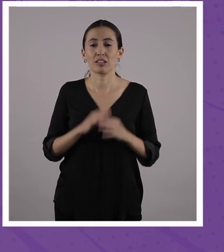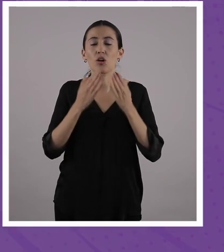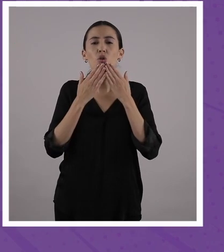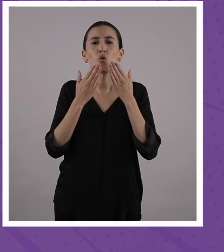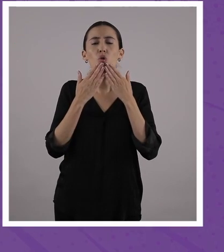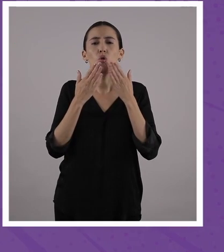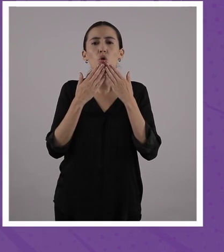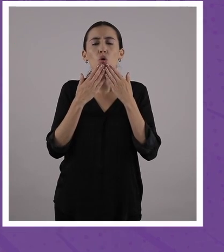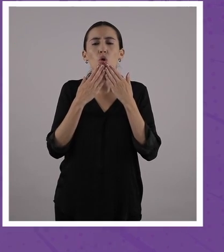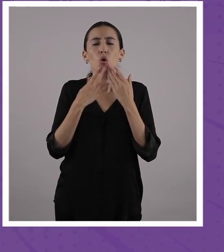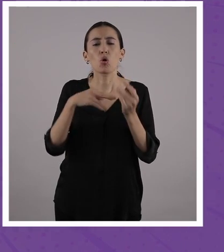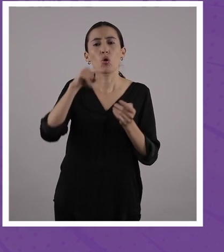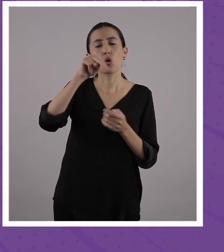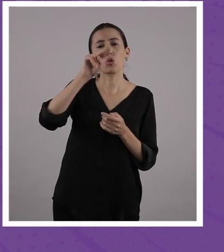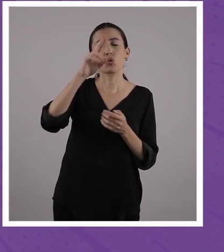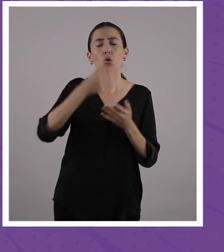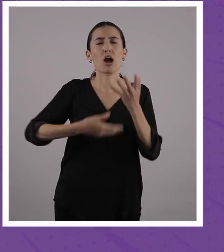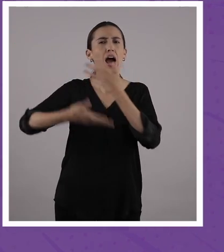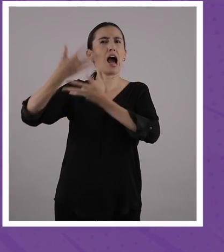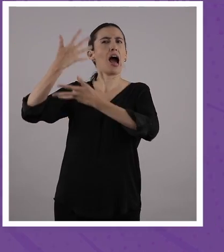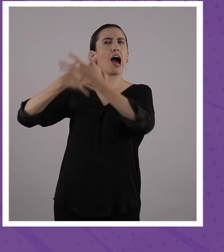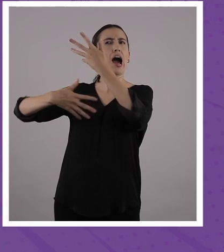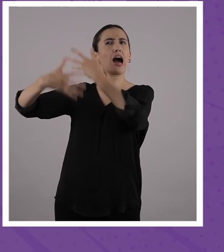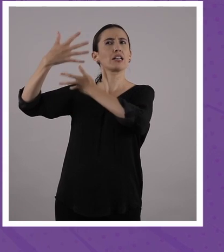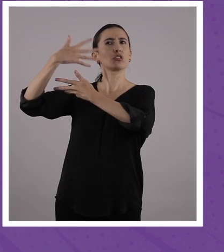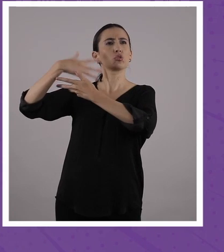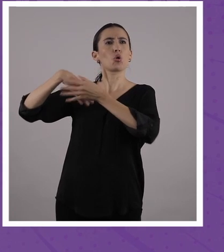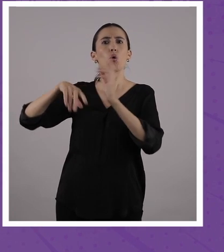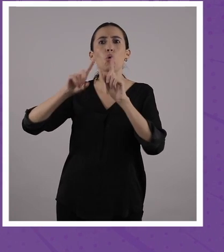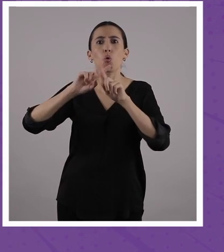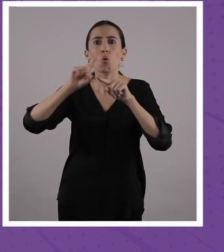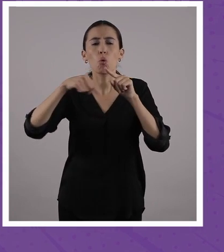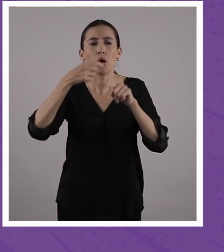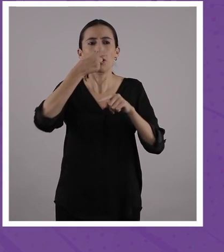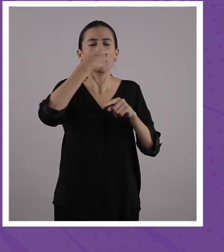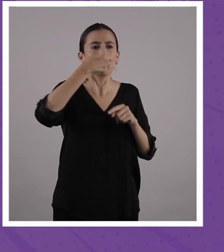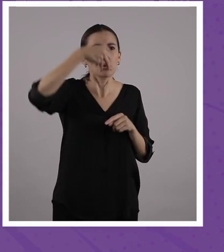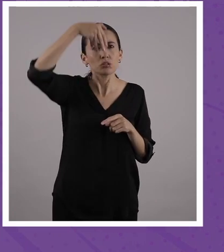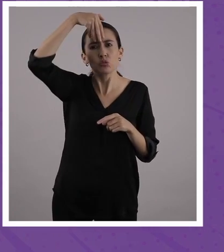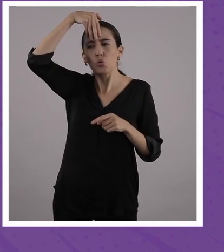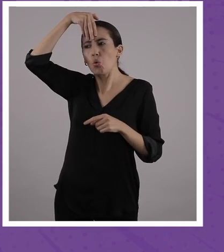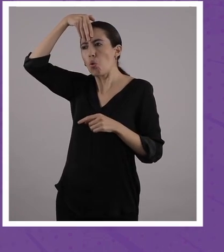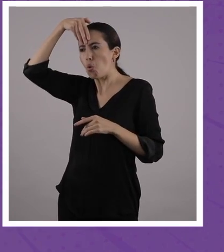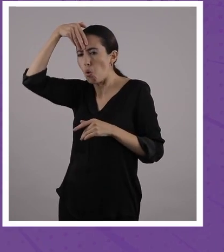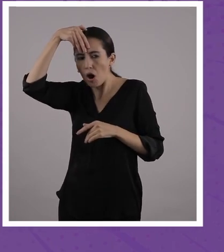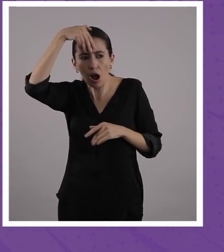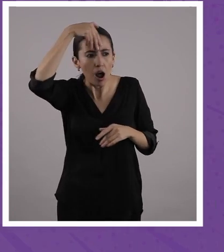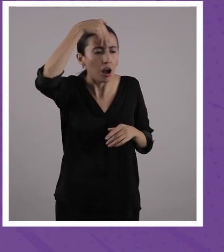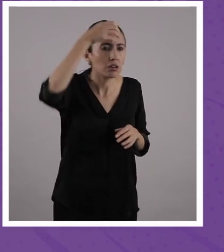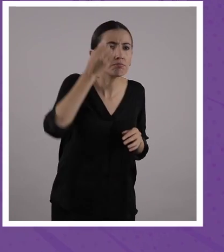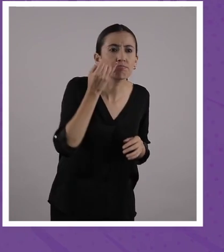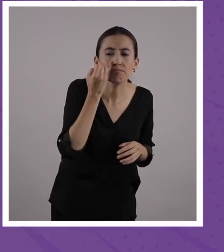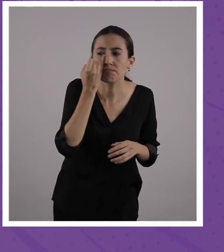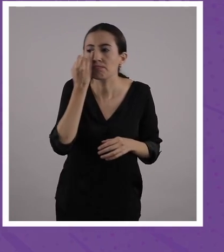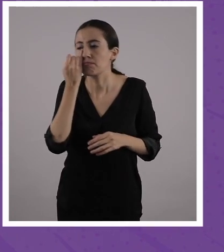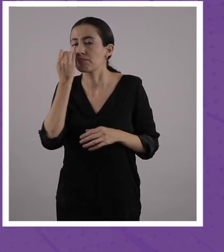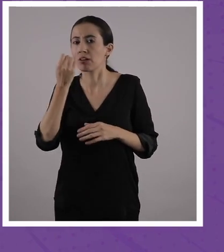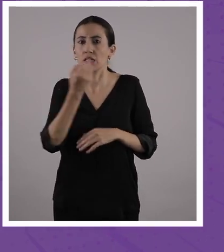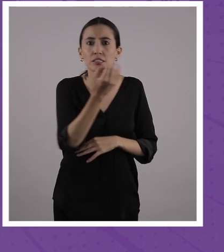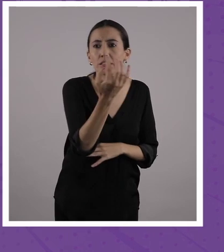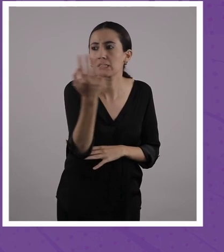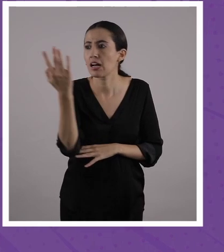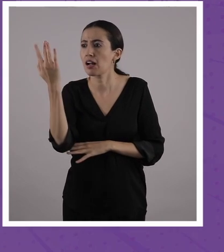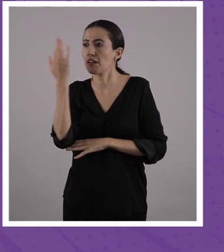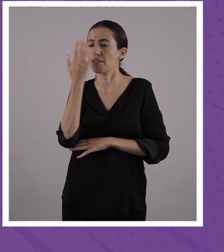Nuncuy y la yuca. Hace largos años, cuando los shuar empezaban a poblar las tierras orientales del Ecuador, la selva